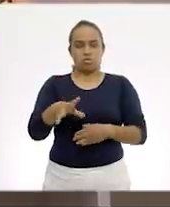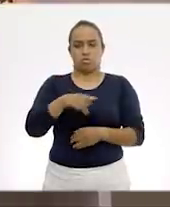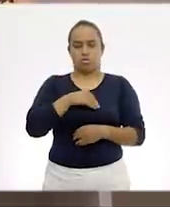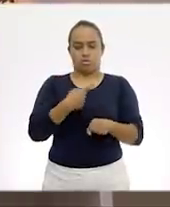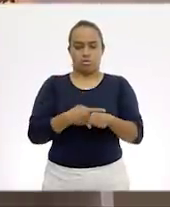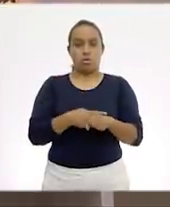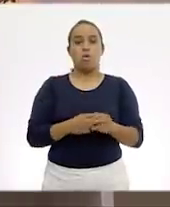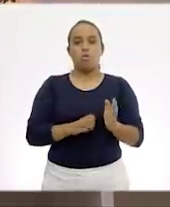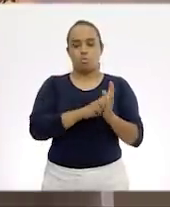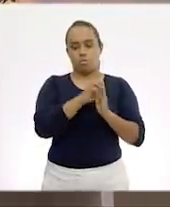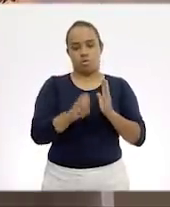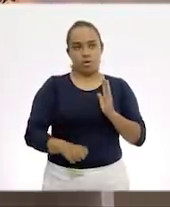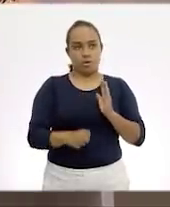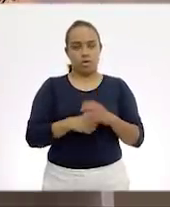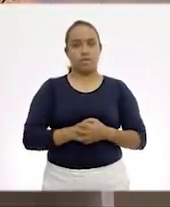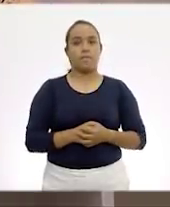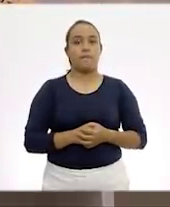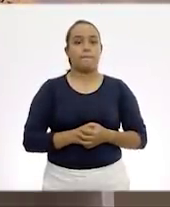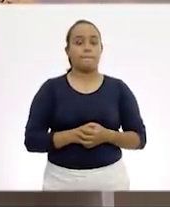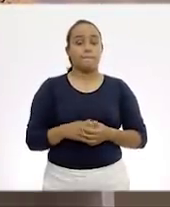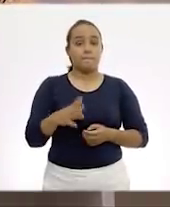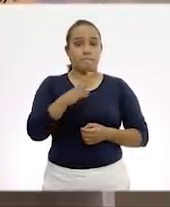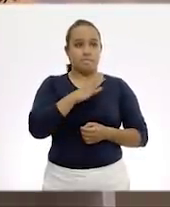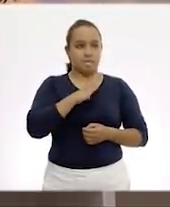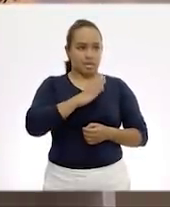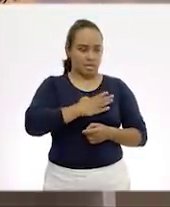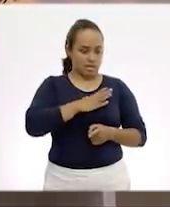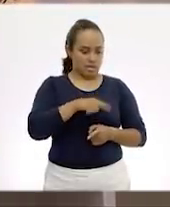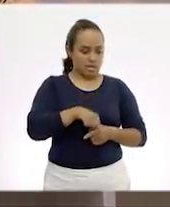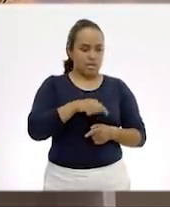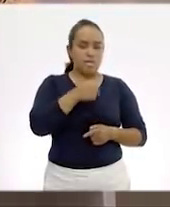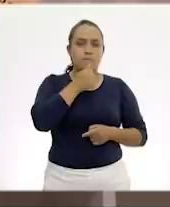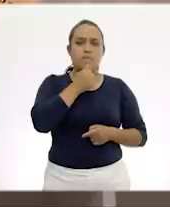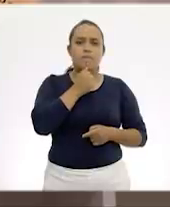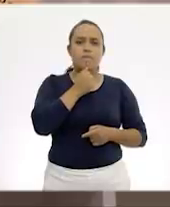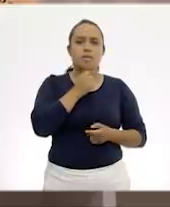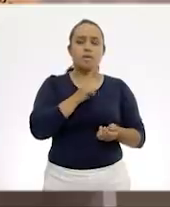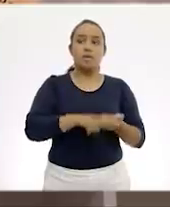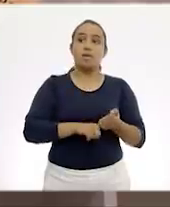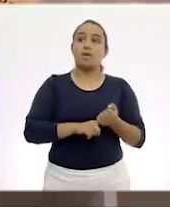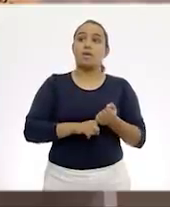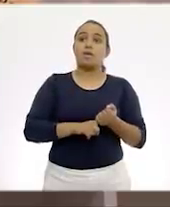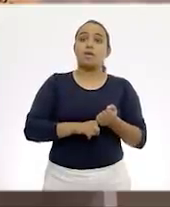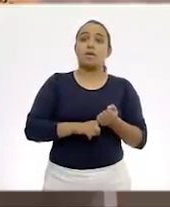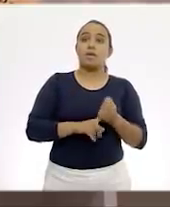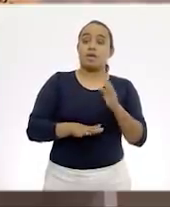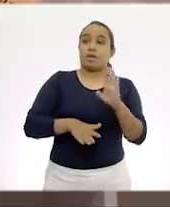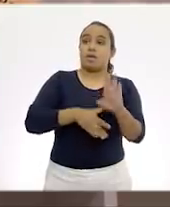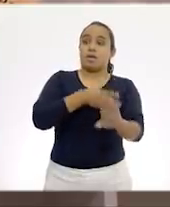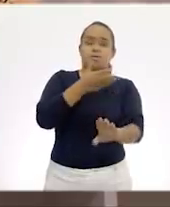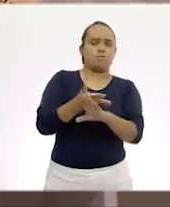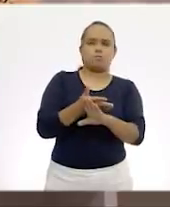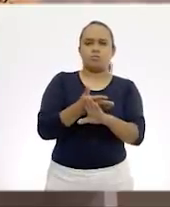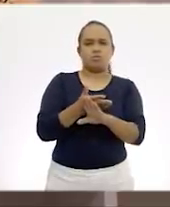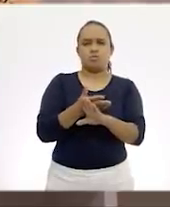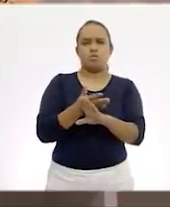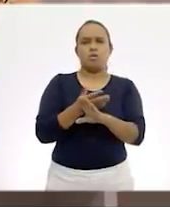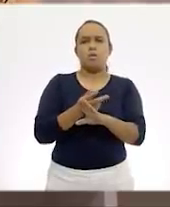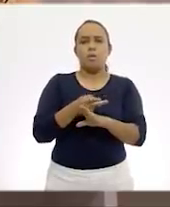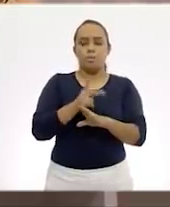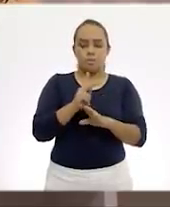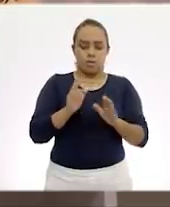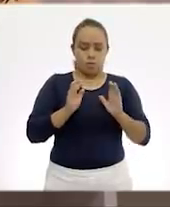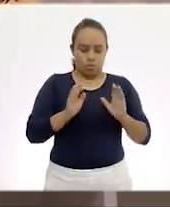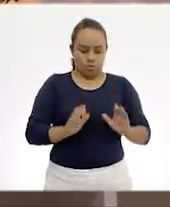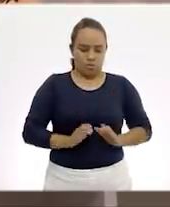Por ejemplo, una cándida puede estar presente en nuestra vagina y no ser un agente agresor, a menos de que tu